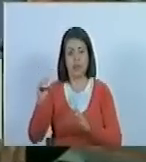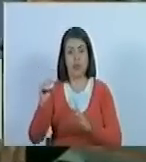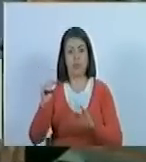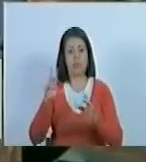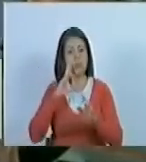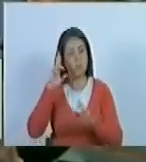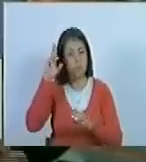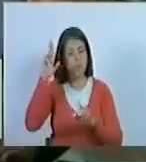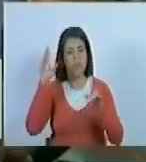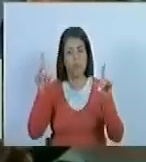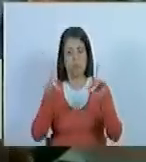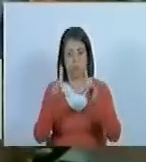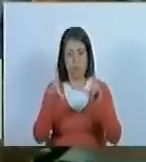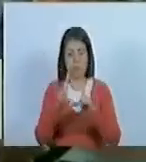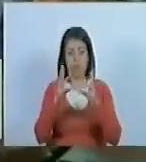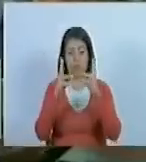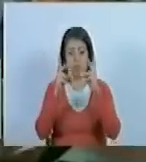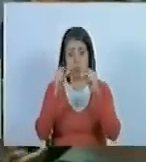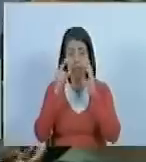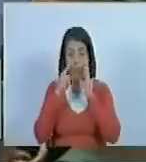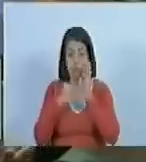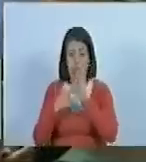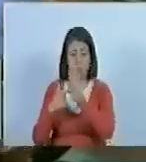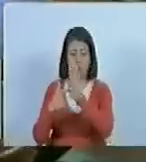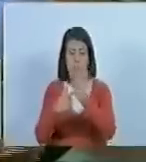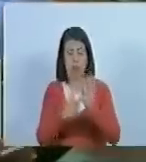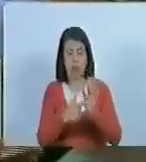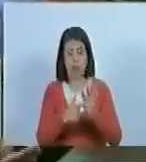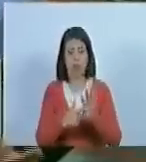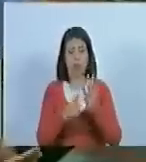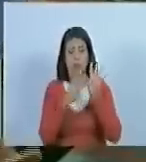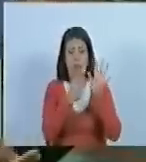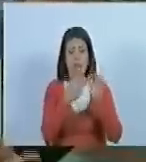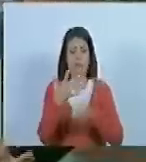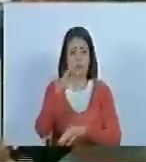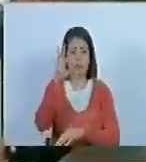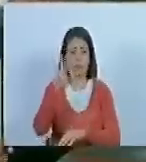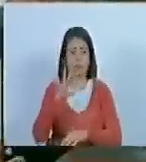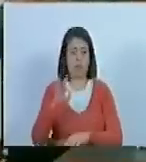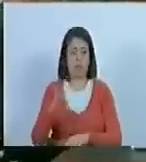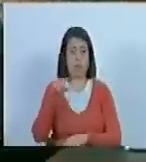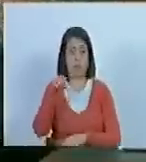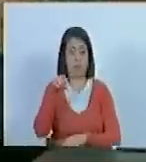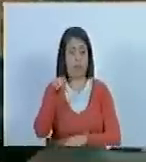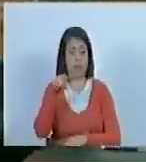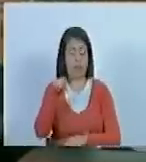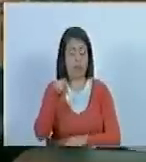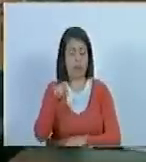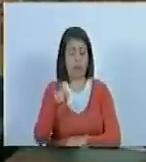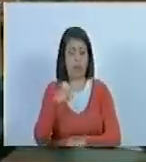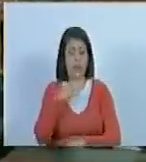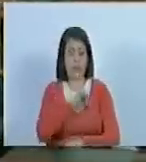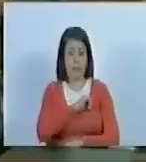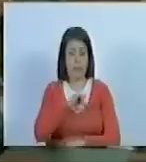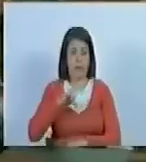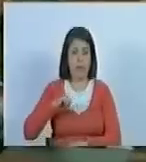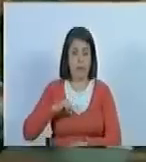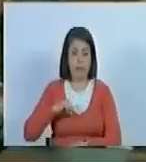comunicación. Los números hablan por sí solos. El 65% de esos medios eran